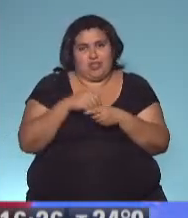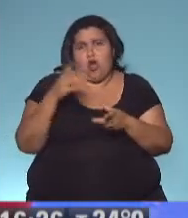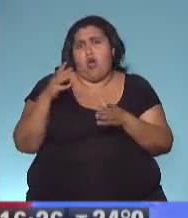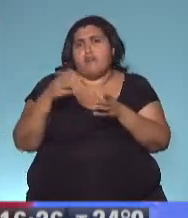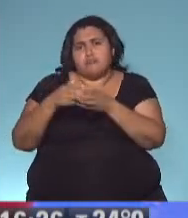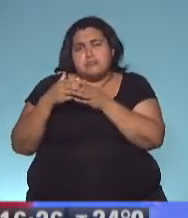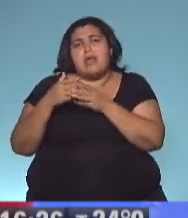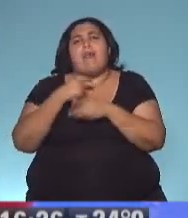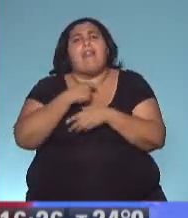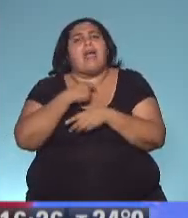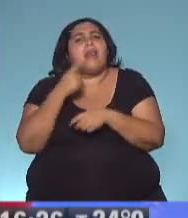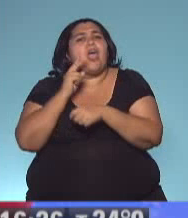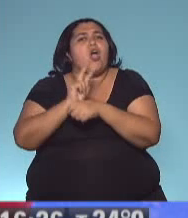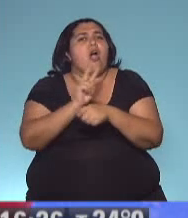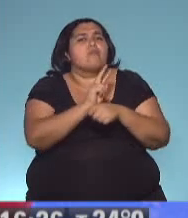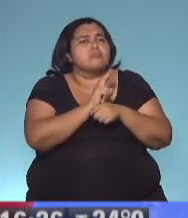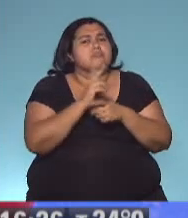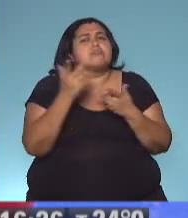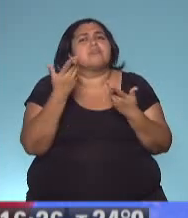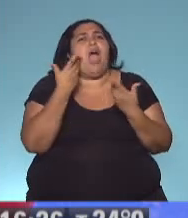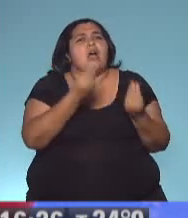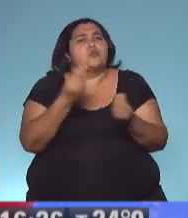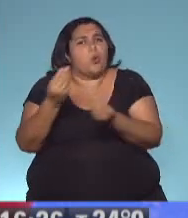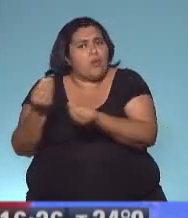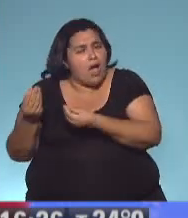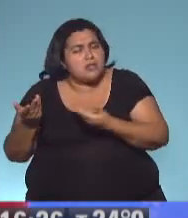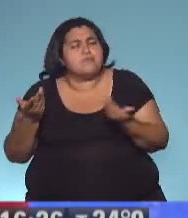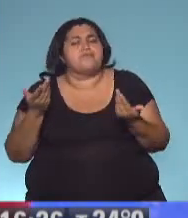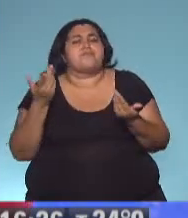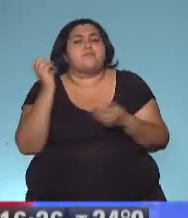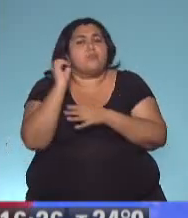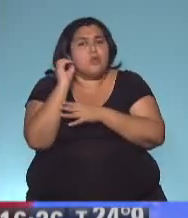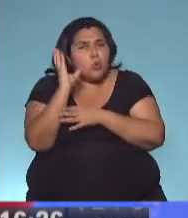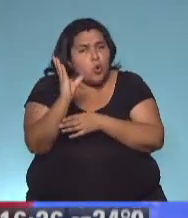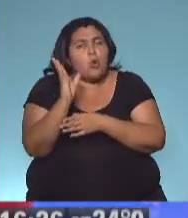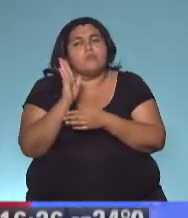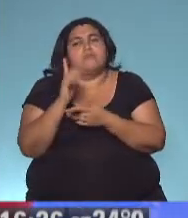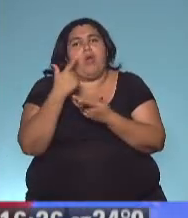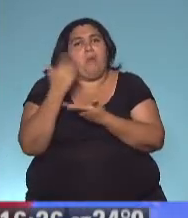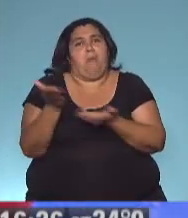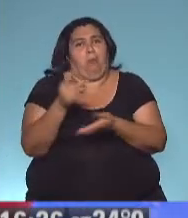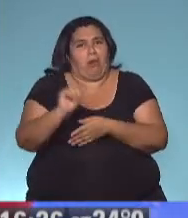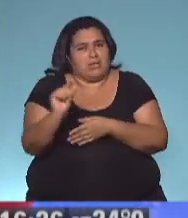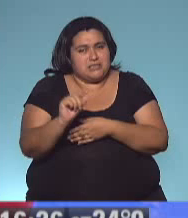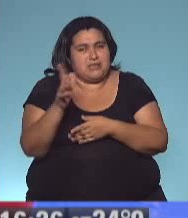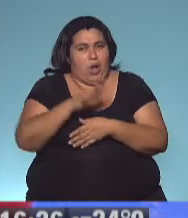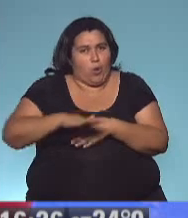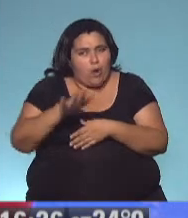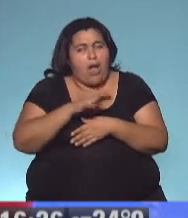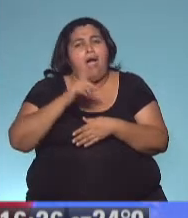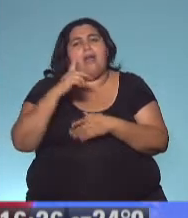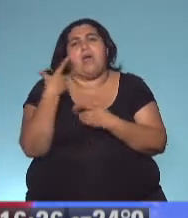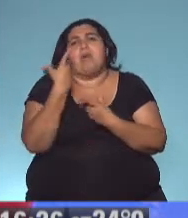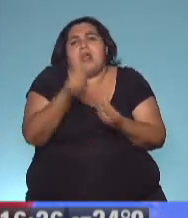de colaborar. Desde cada lugar, los clubes han puesto sus instalaciones en